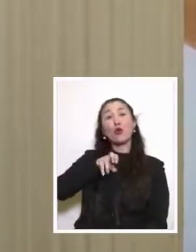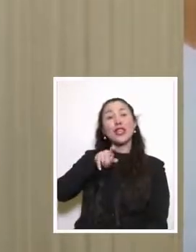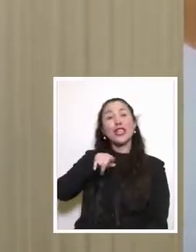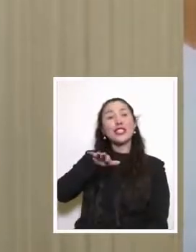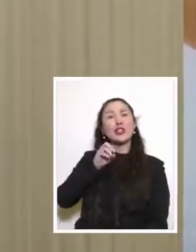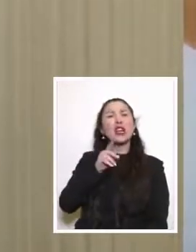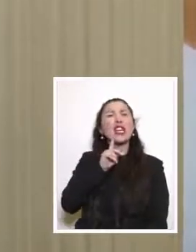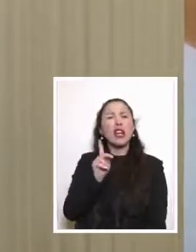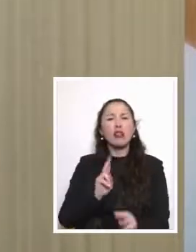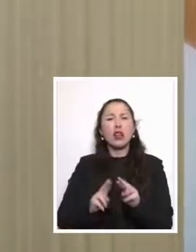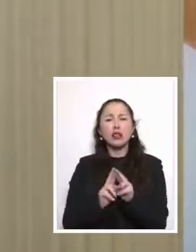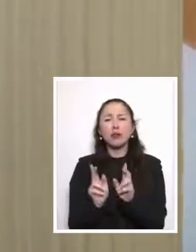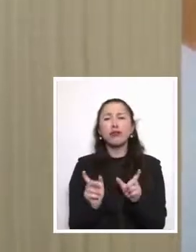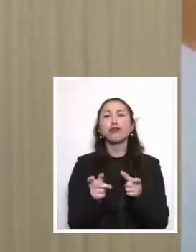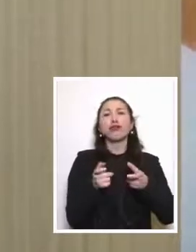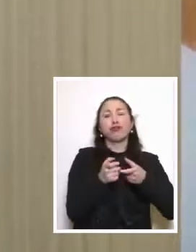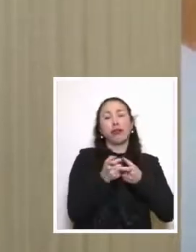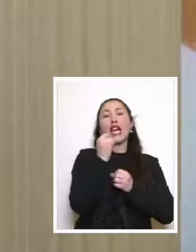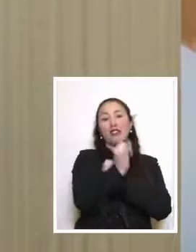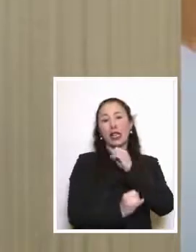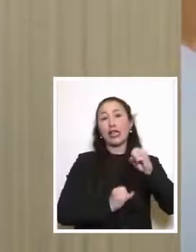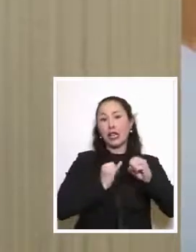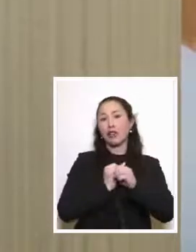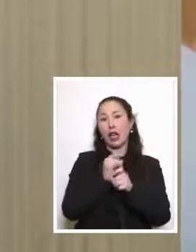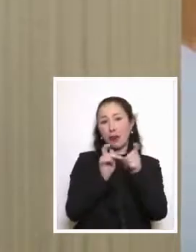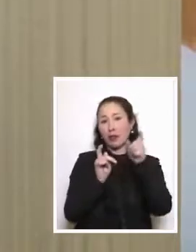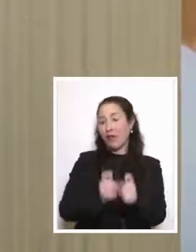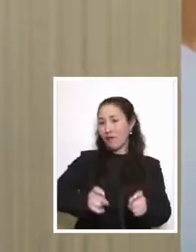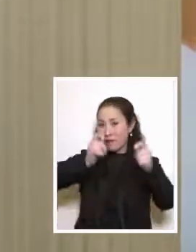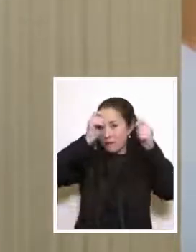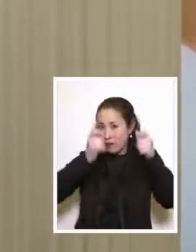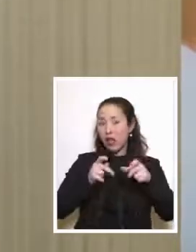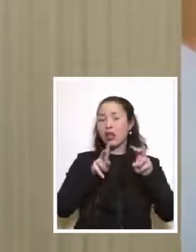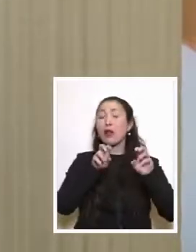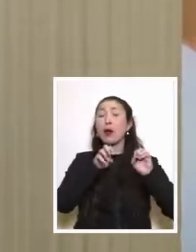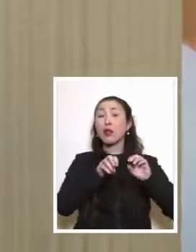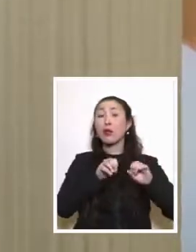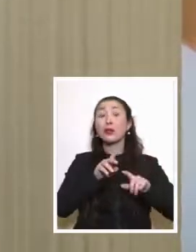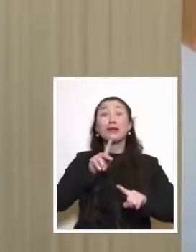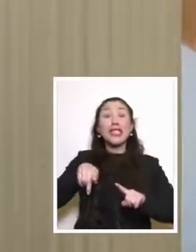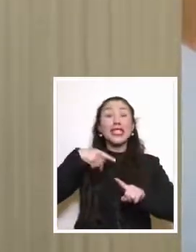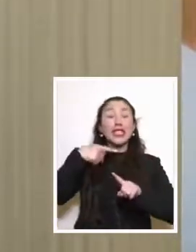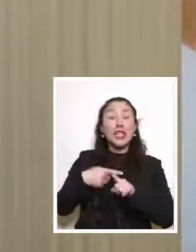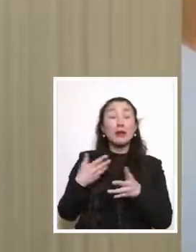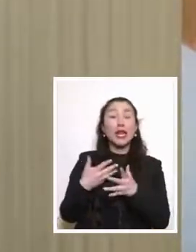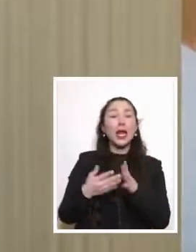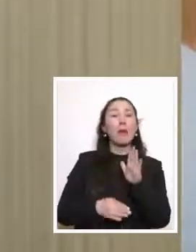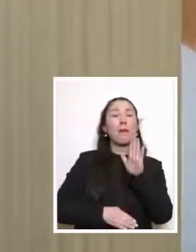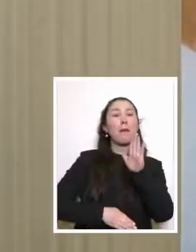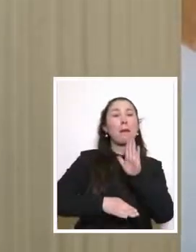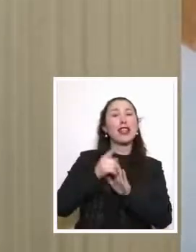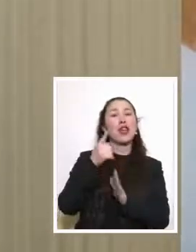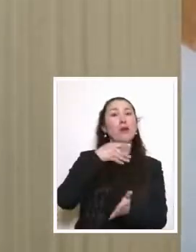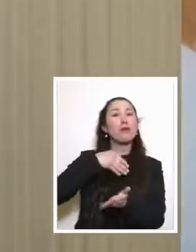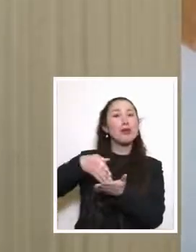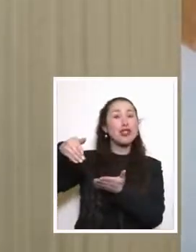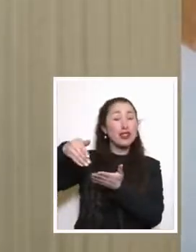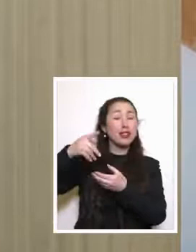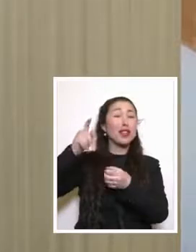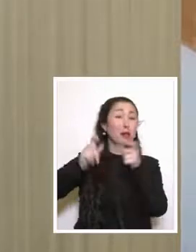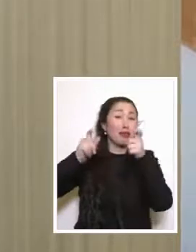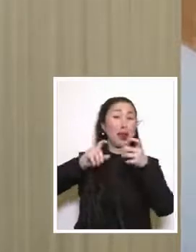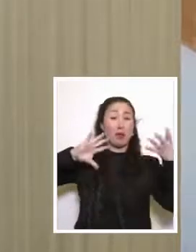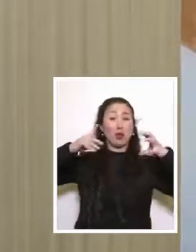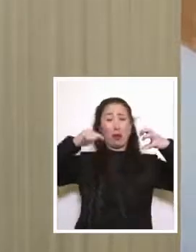una comisión internacional de expertos en educación, y lo más interesante es que tiene insumos de más de 1 millón de personas alrededor de todo el